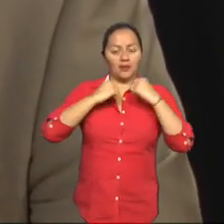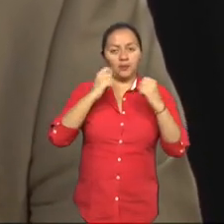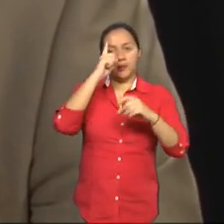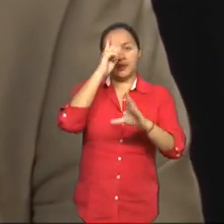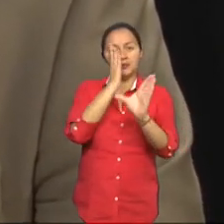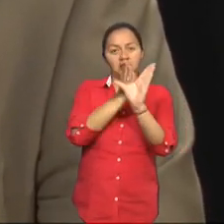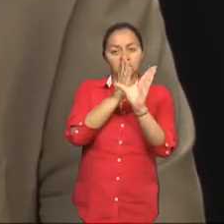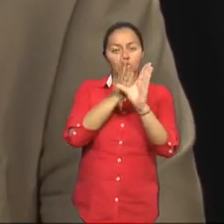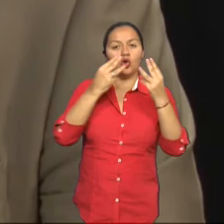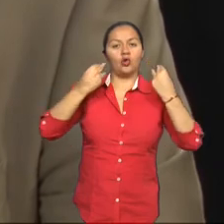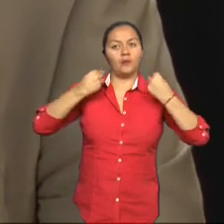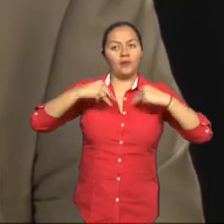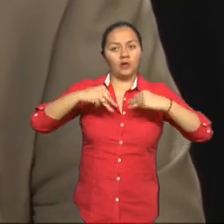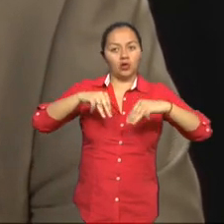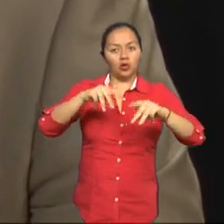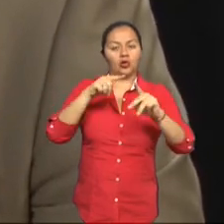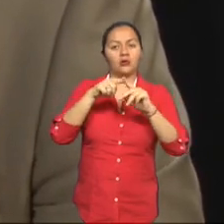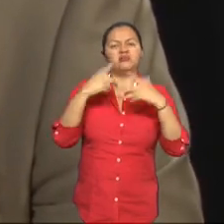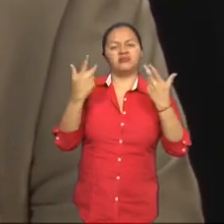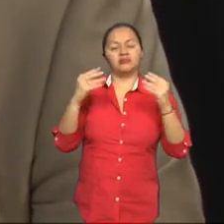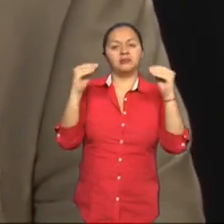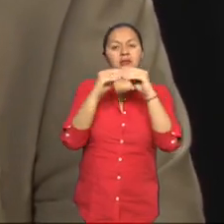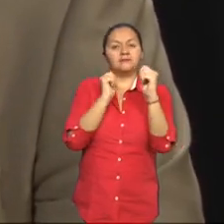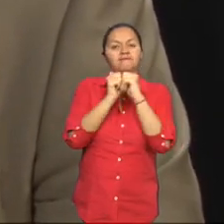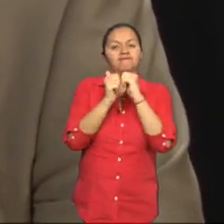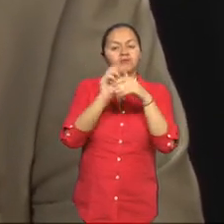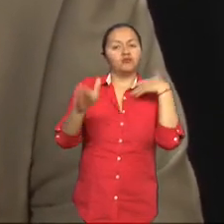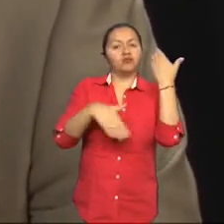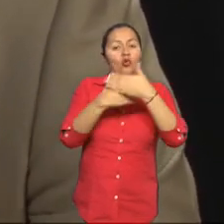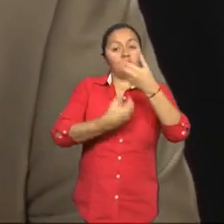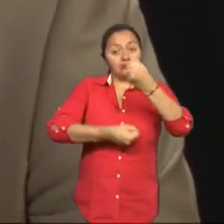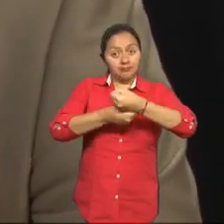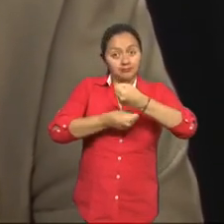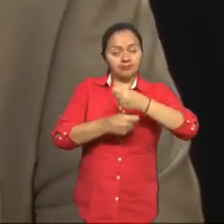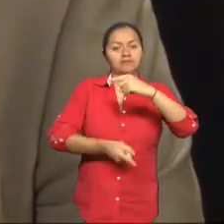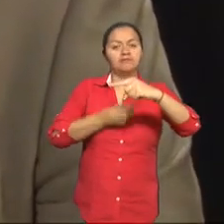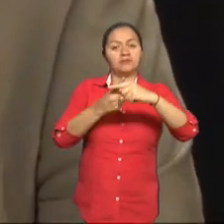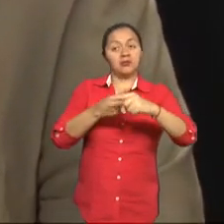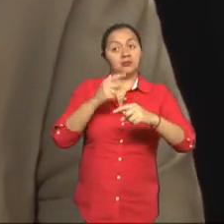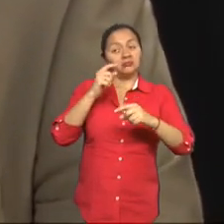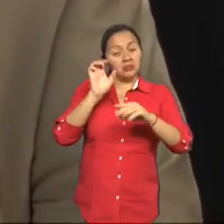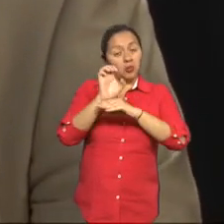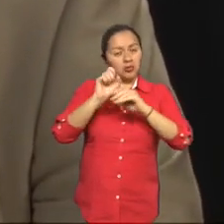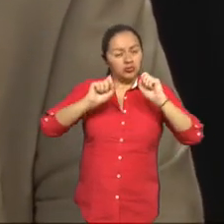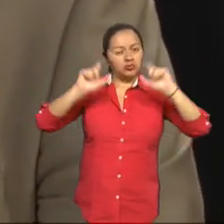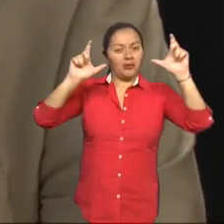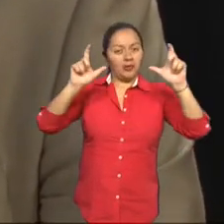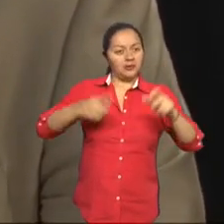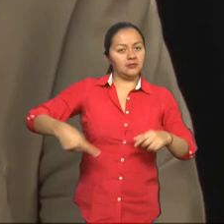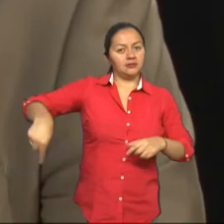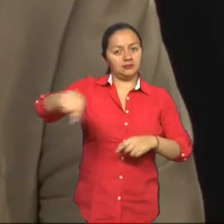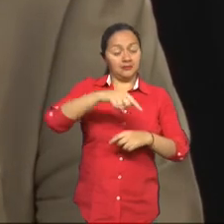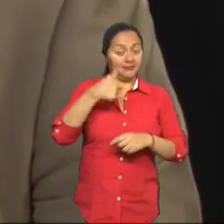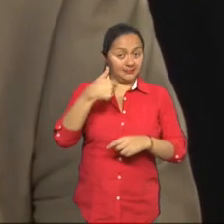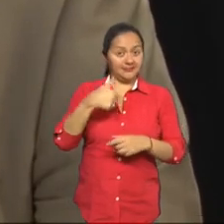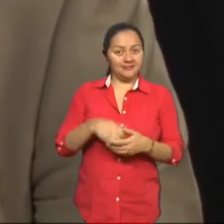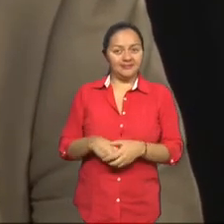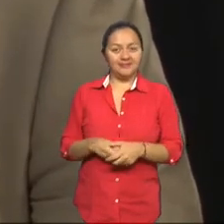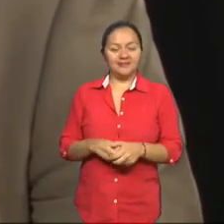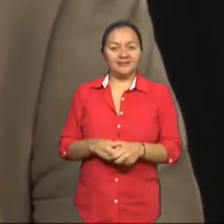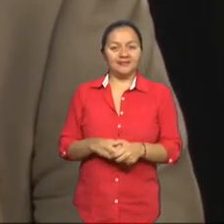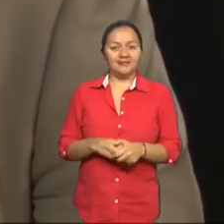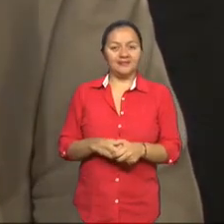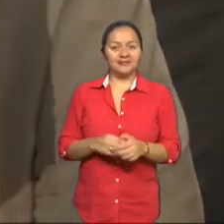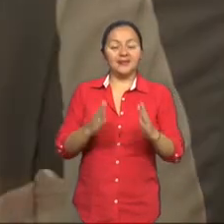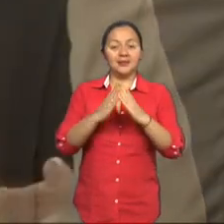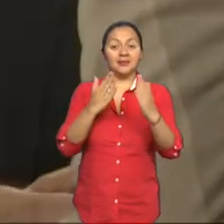psicólogos, metodólogos, entrenadores, todos están trabajando y Ecuador va a dar la sorpresa en el 2020. Solo esperemos tener vida para poder verlas.